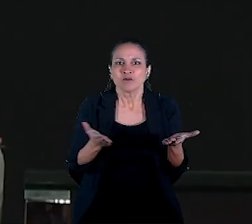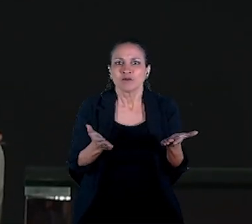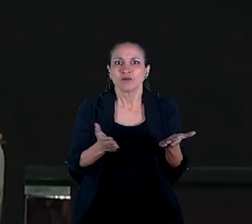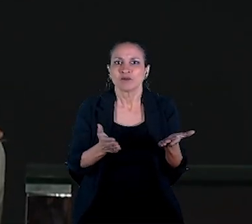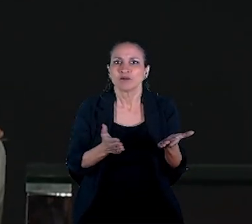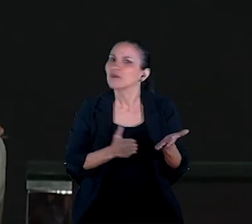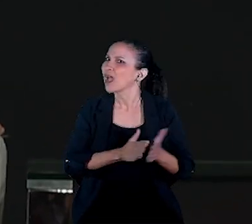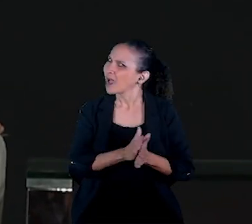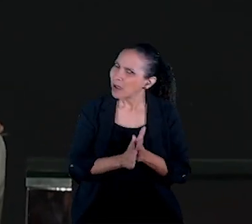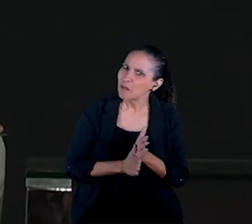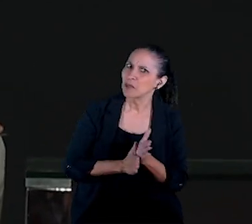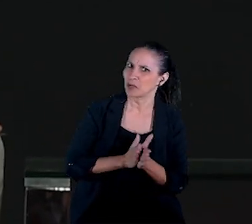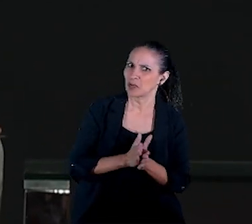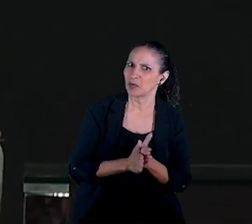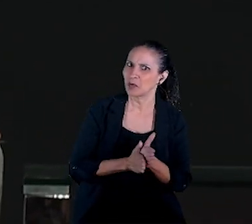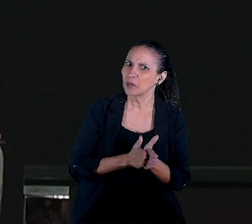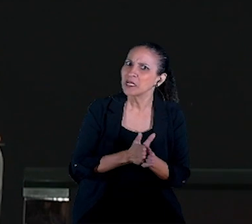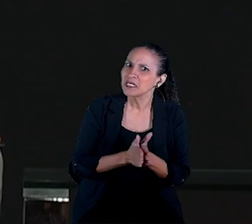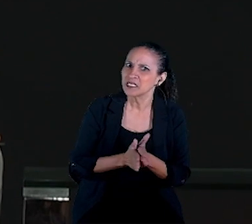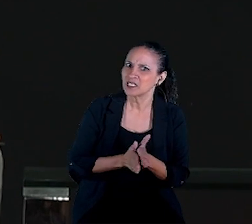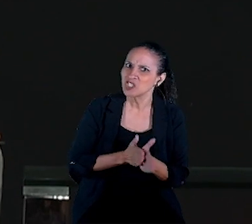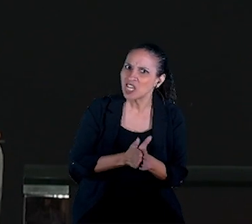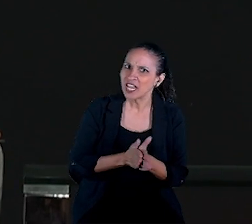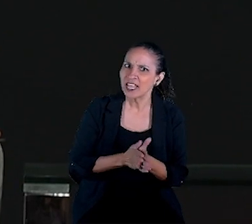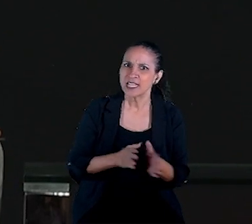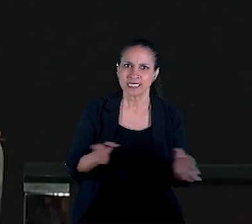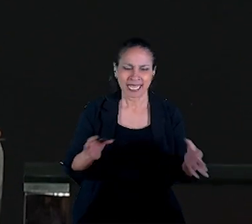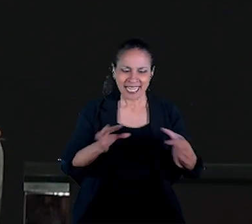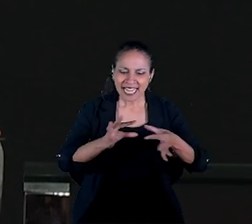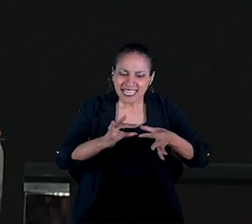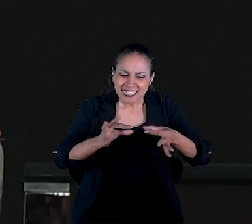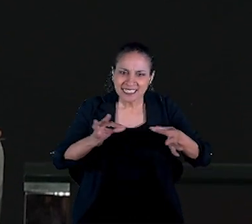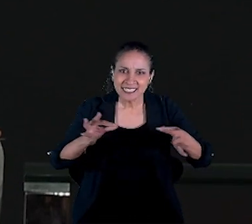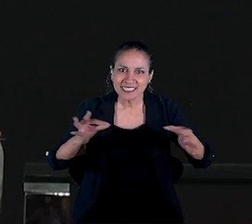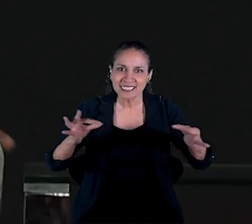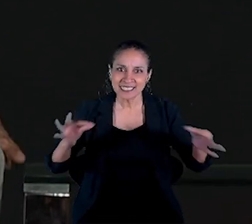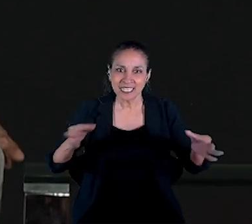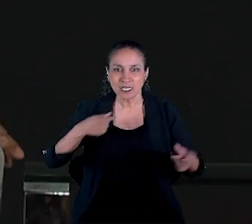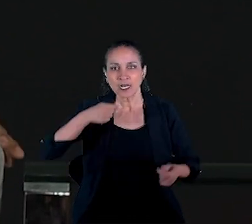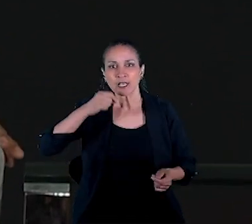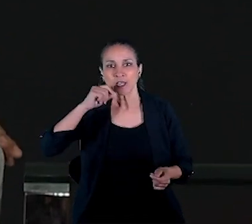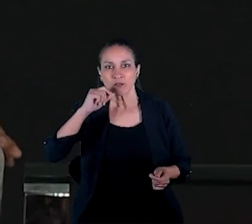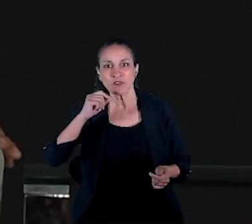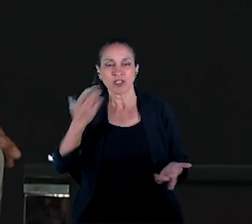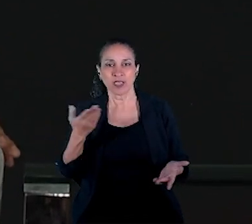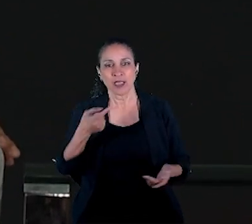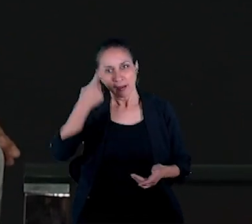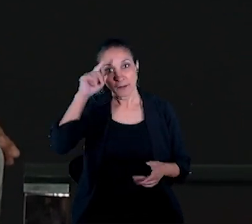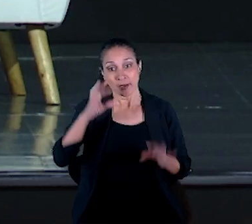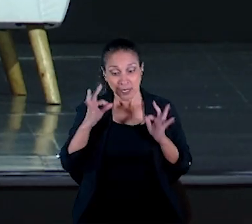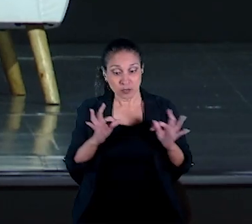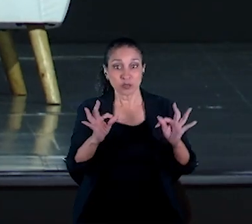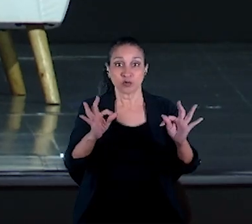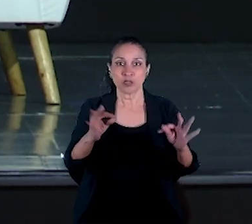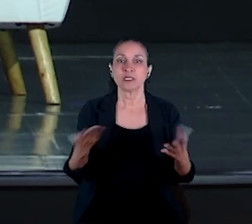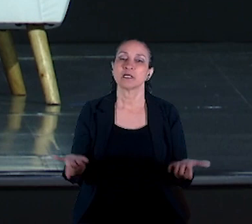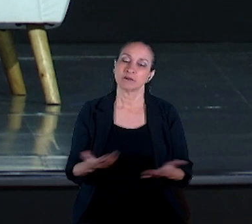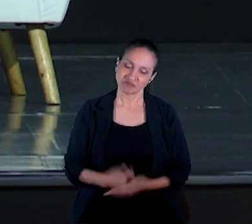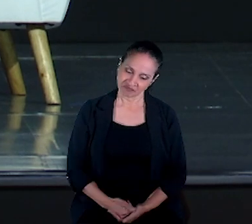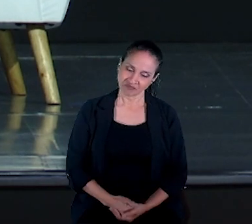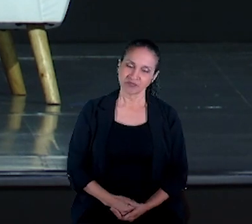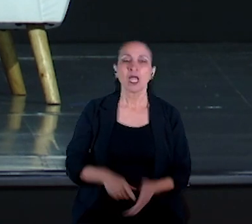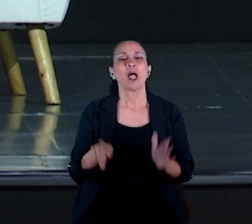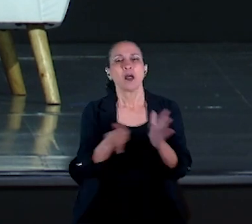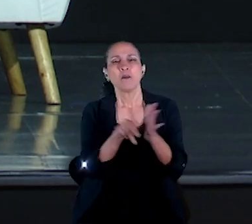curiosidad y sin duda alguna esa manifestación de la calidad del café con como un atractivo turístico bueno se trabajó un